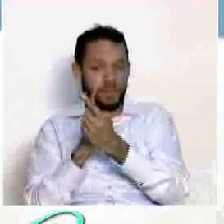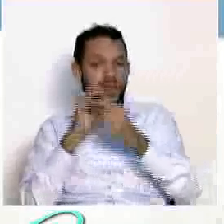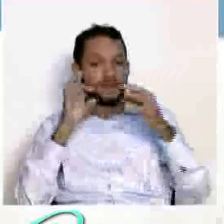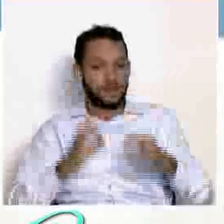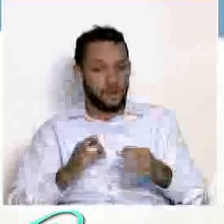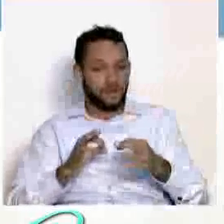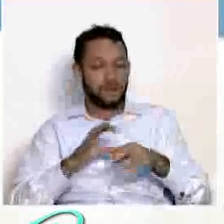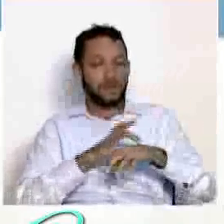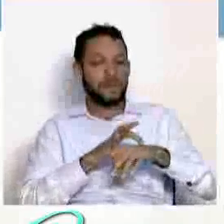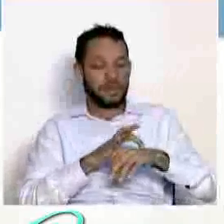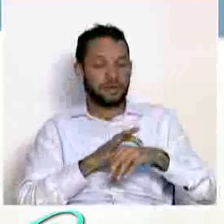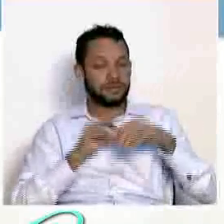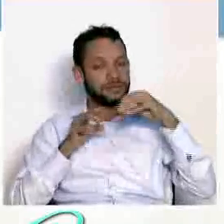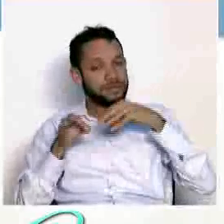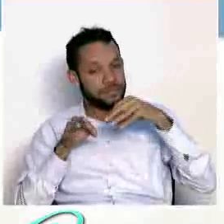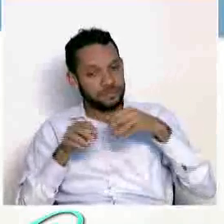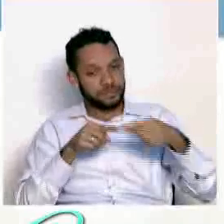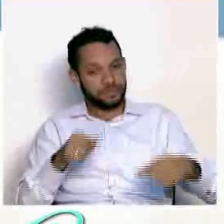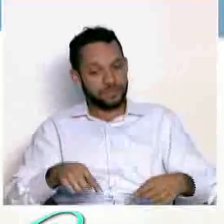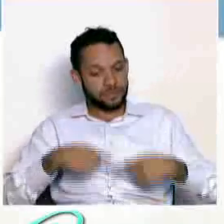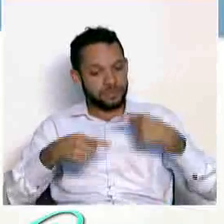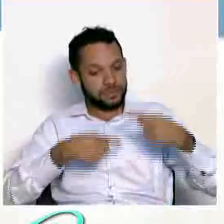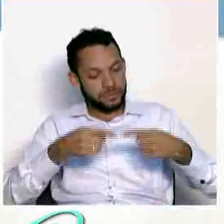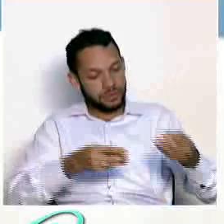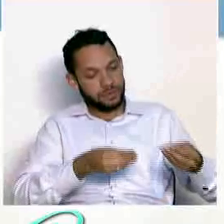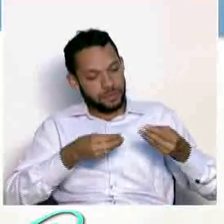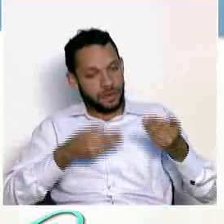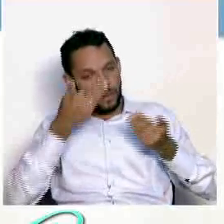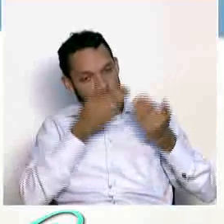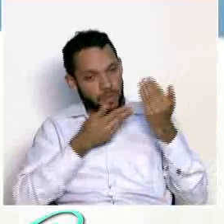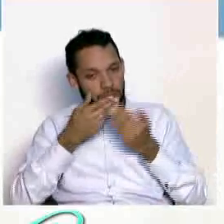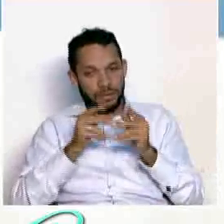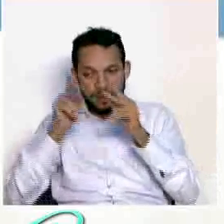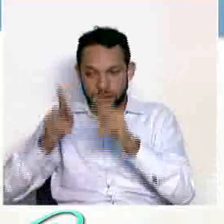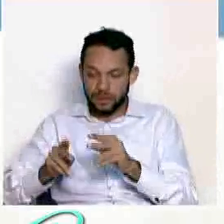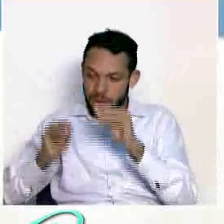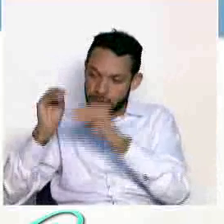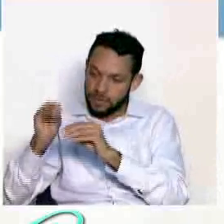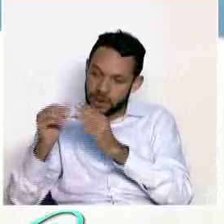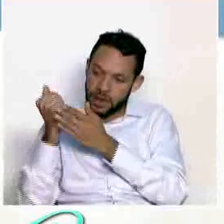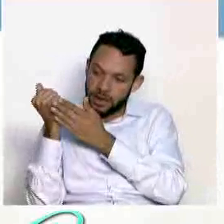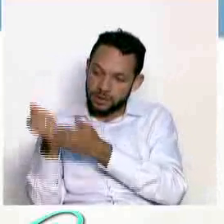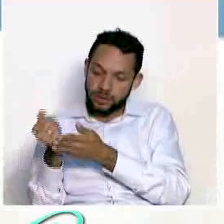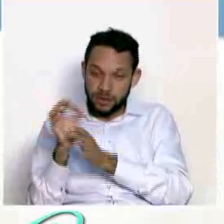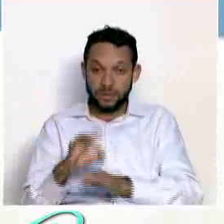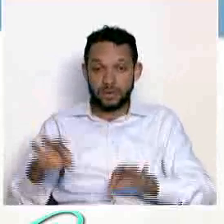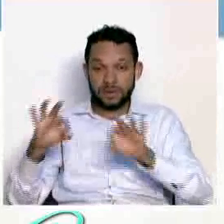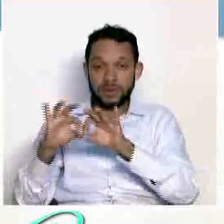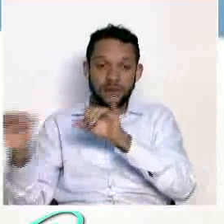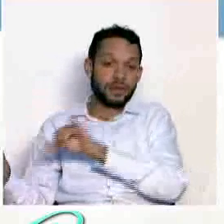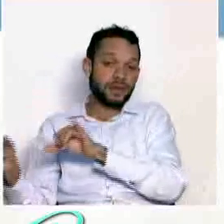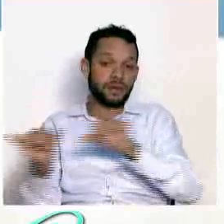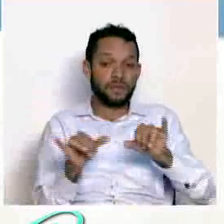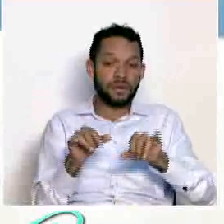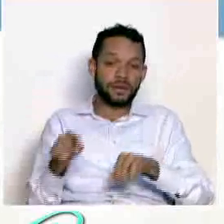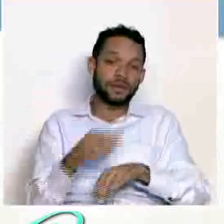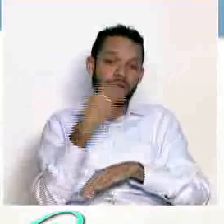después juntan las historias clínicas para hacer un diagnóstico. Y eso es importante,